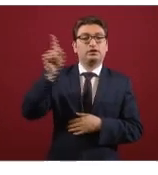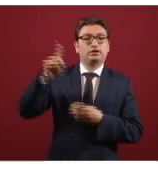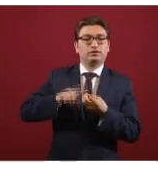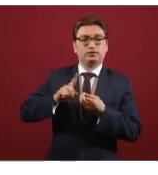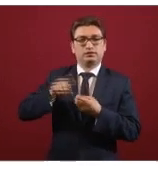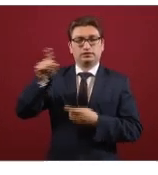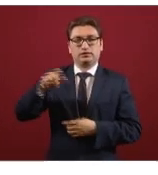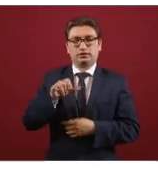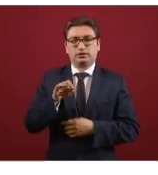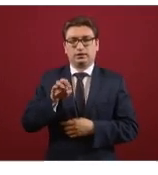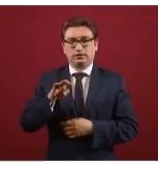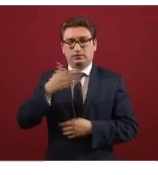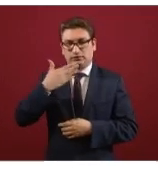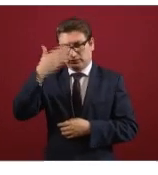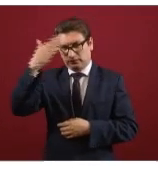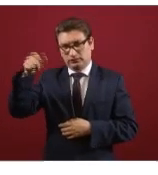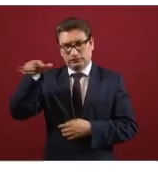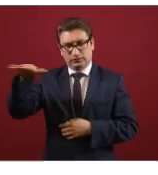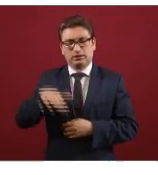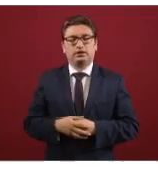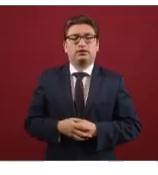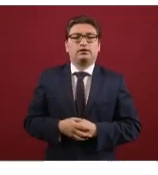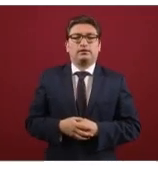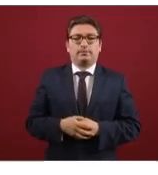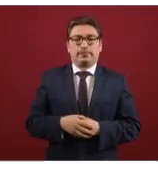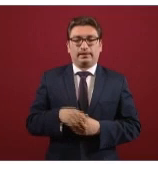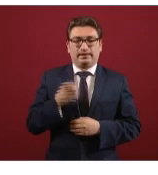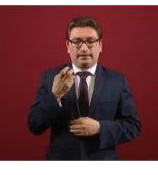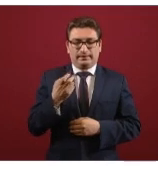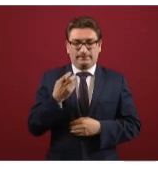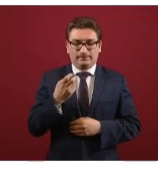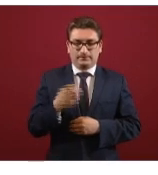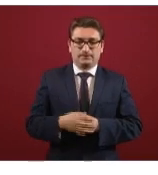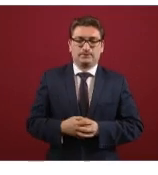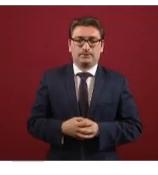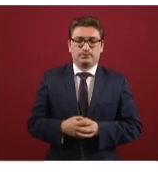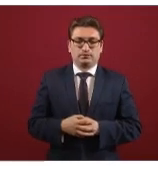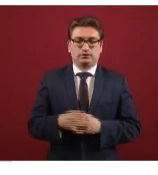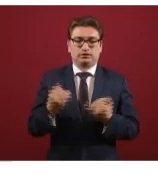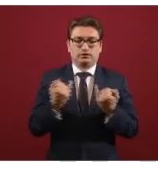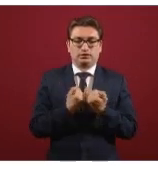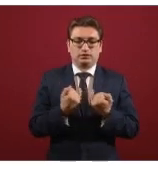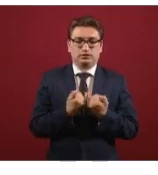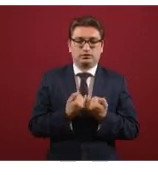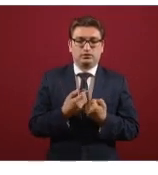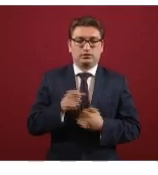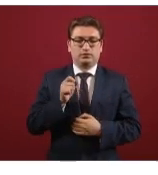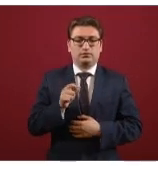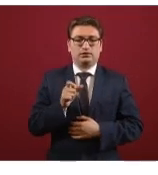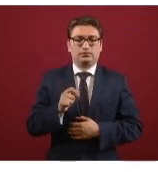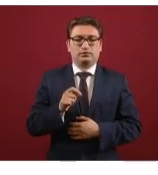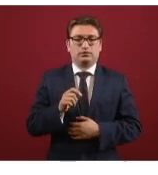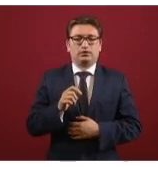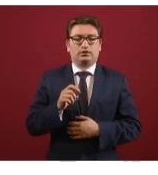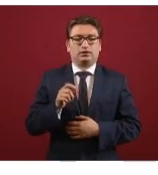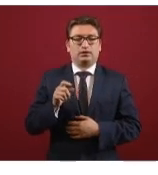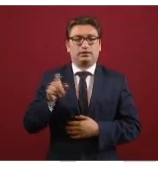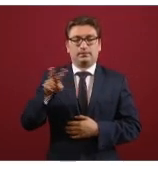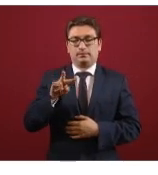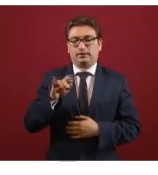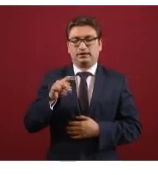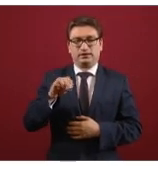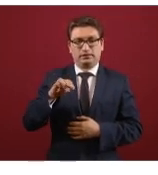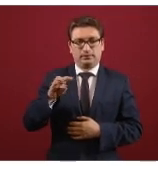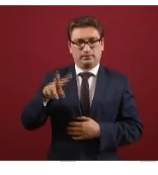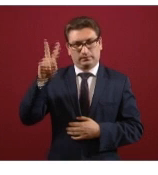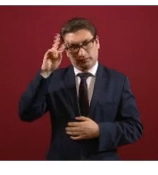y samsung acaba de terminar hace dos años una empresa en una refinería en vietnam también